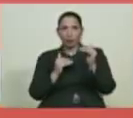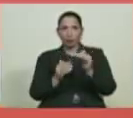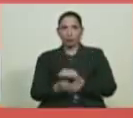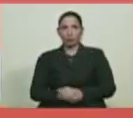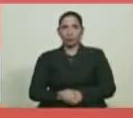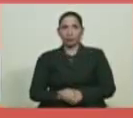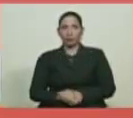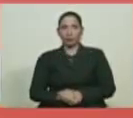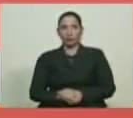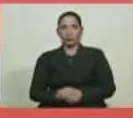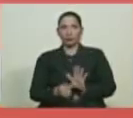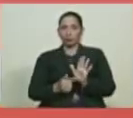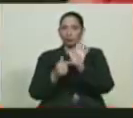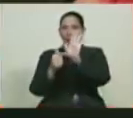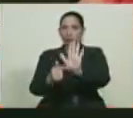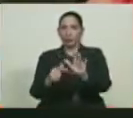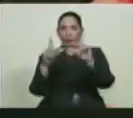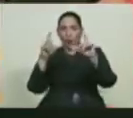fue que mostré la foto